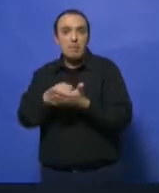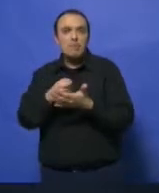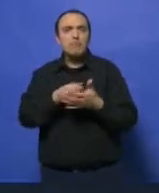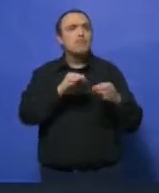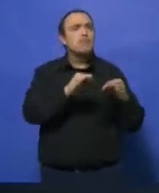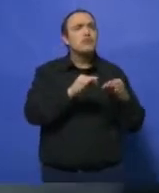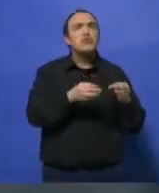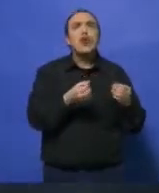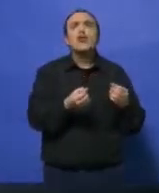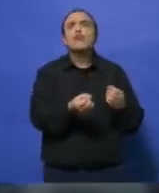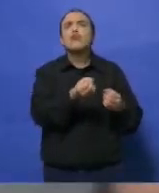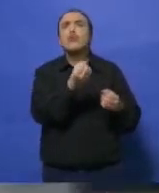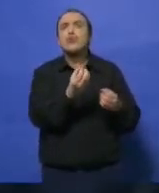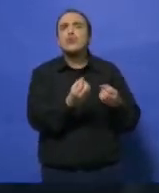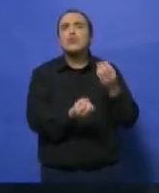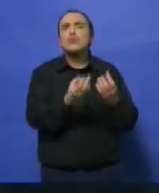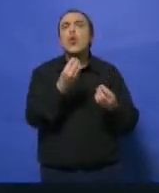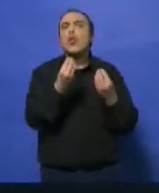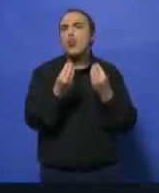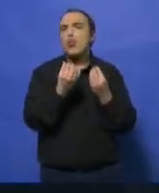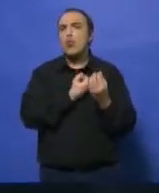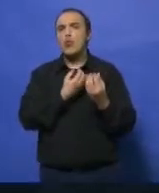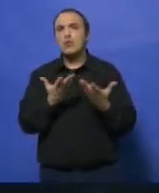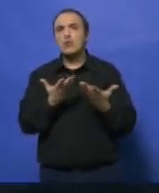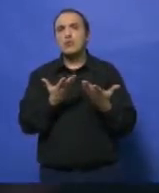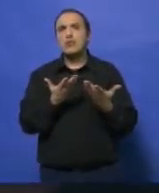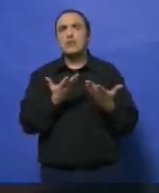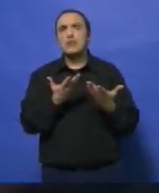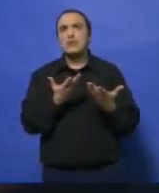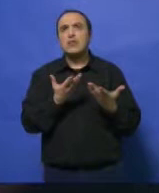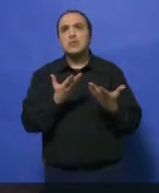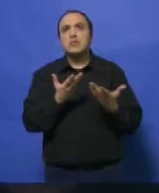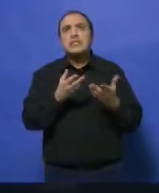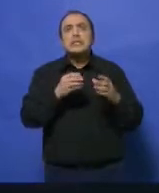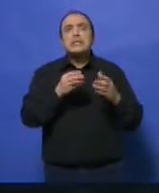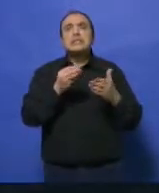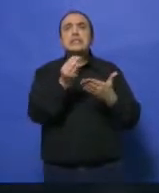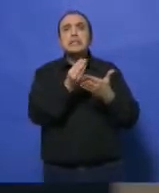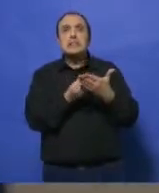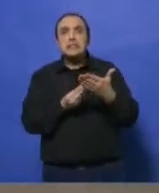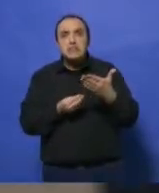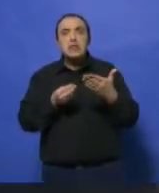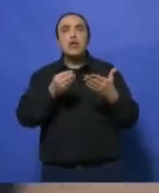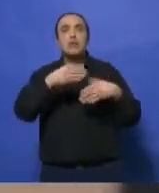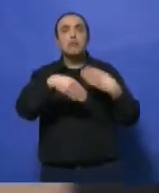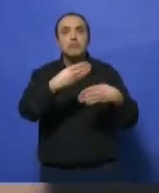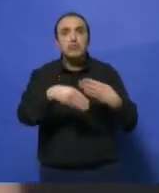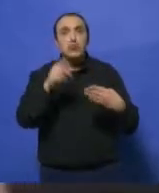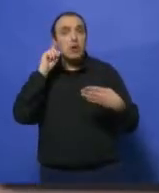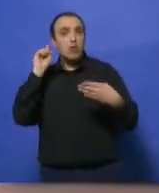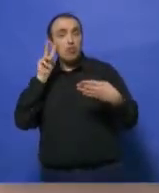de las cátedras de diseño y producción audiovisual 4 y producción. Y desde la universidad nos apoyan con